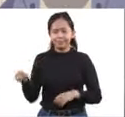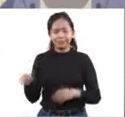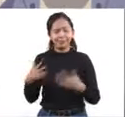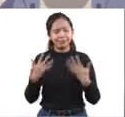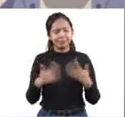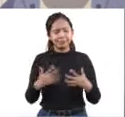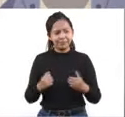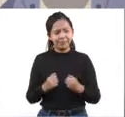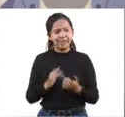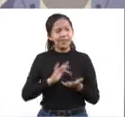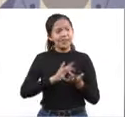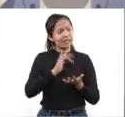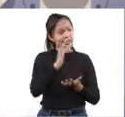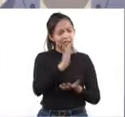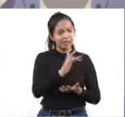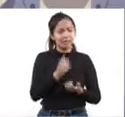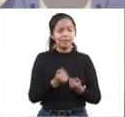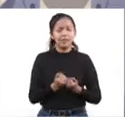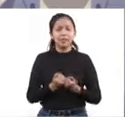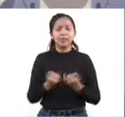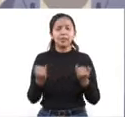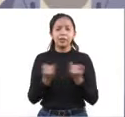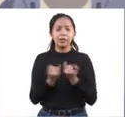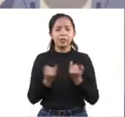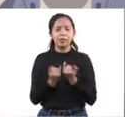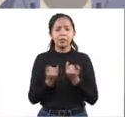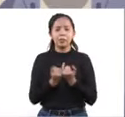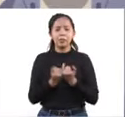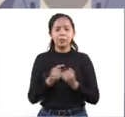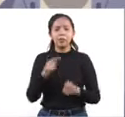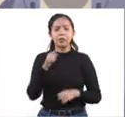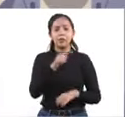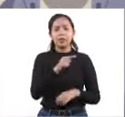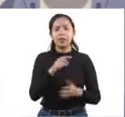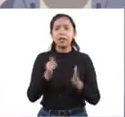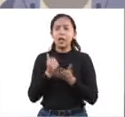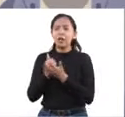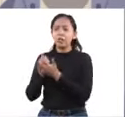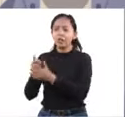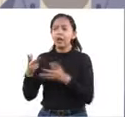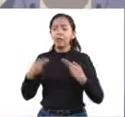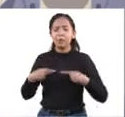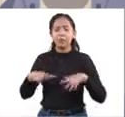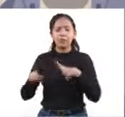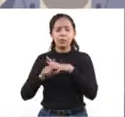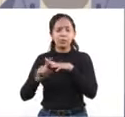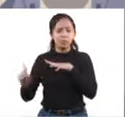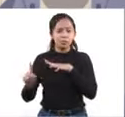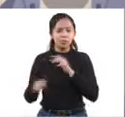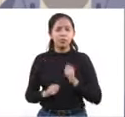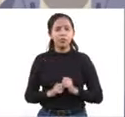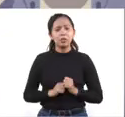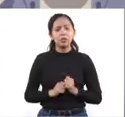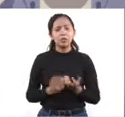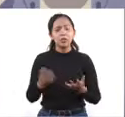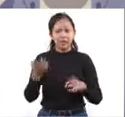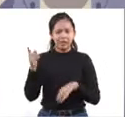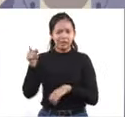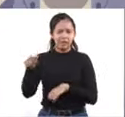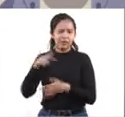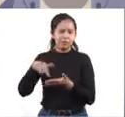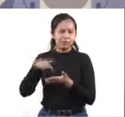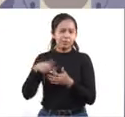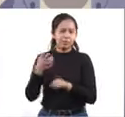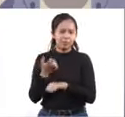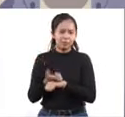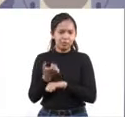incansable labor y contribuciones sociales a las comunidades migrantes en Estados Unidos, por el